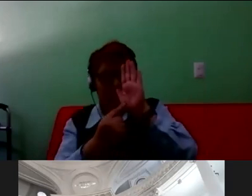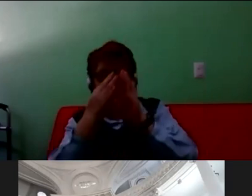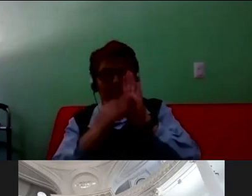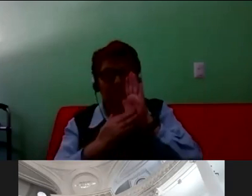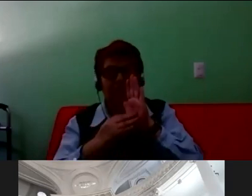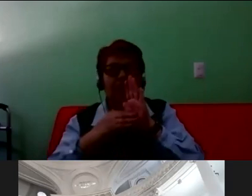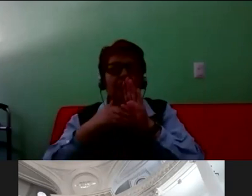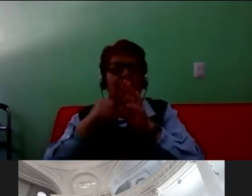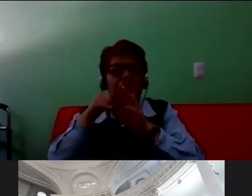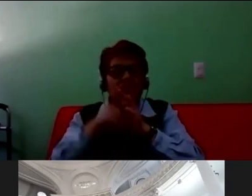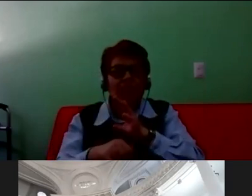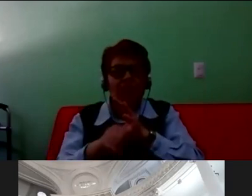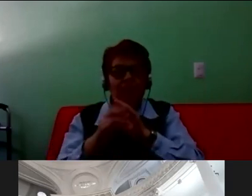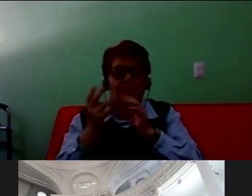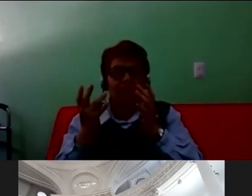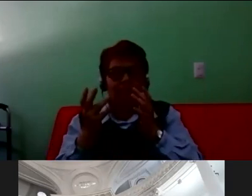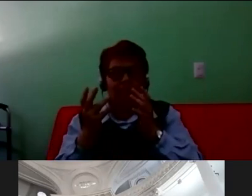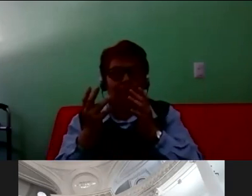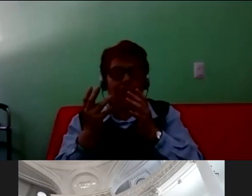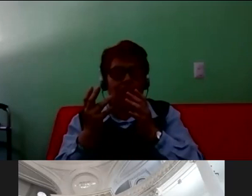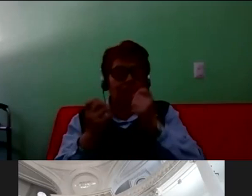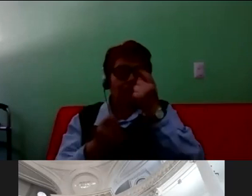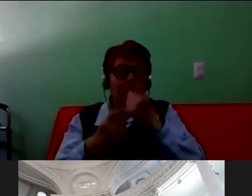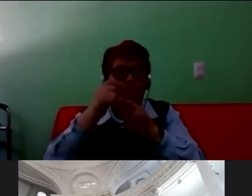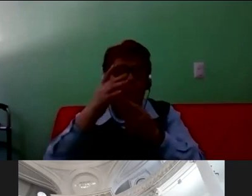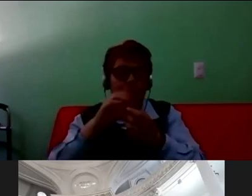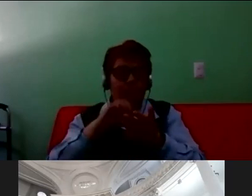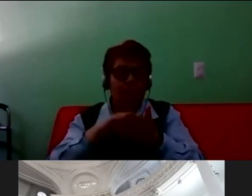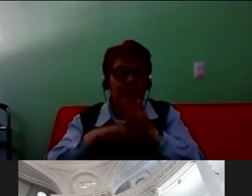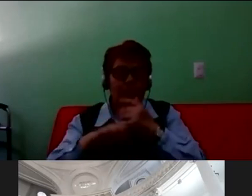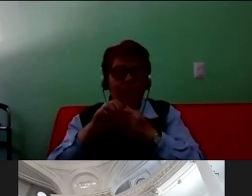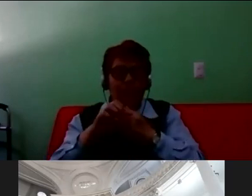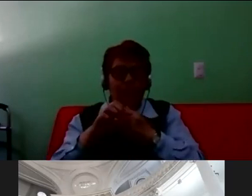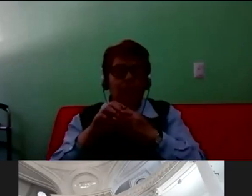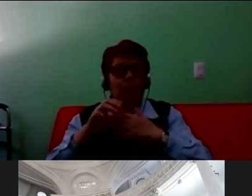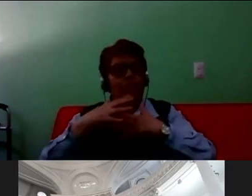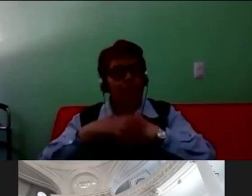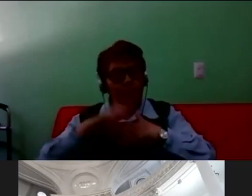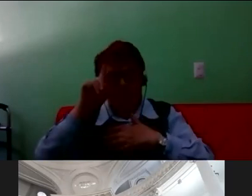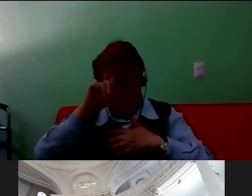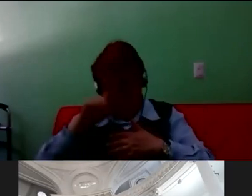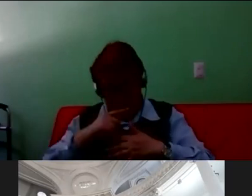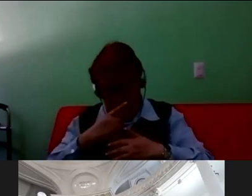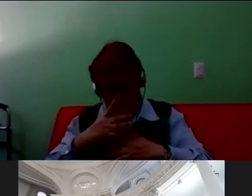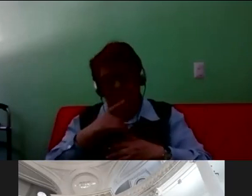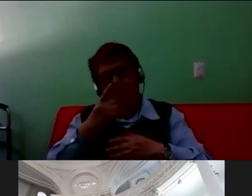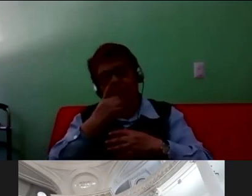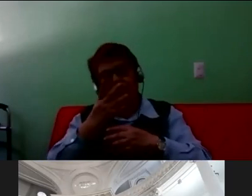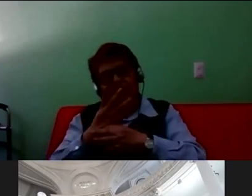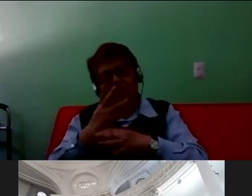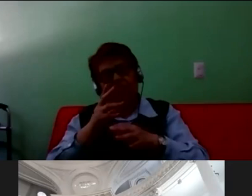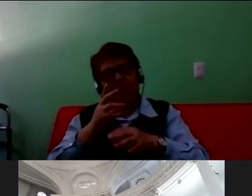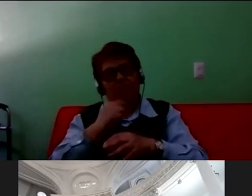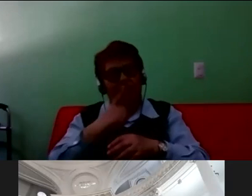de fondo. Voy a mencionar algunos. Por ejemplo, yo sugería que se tomara en consideración